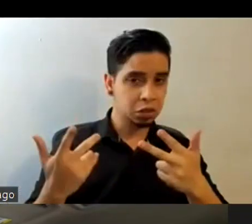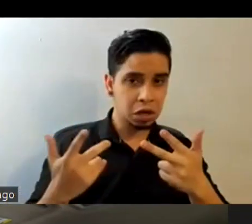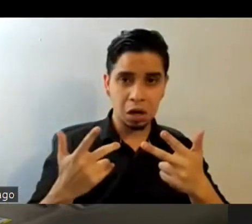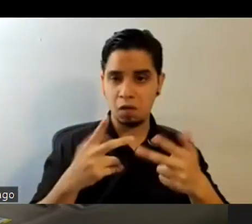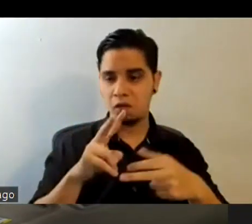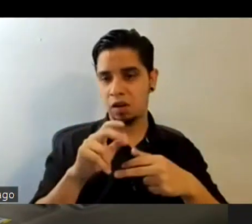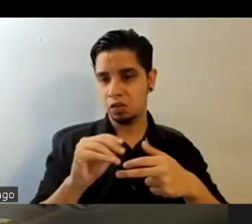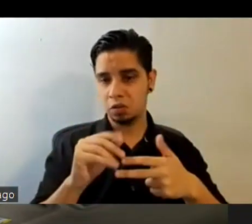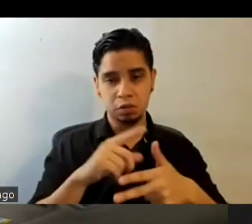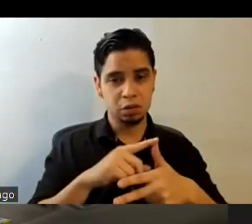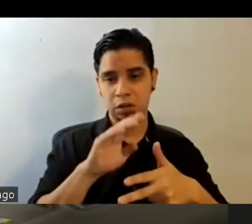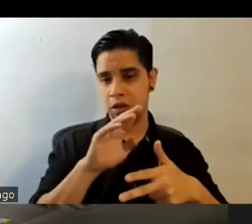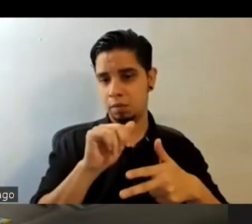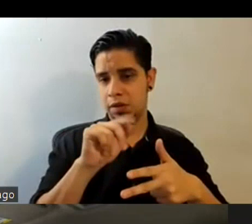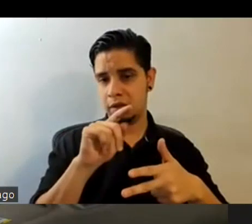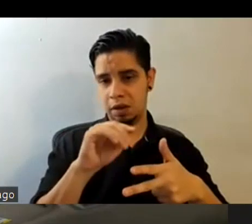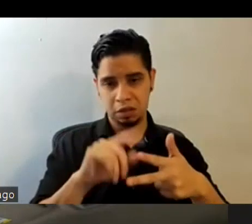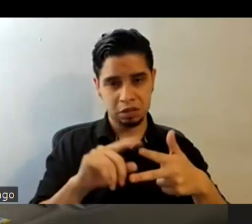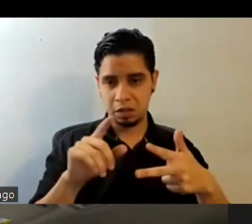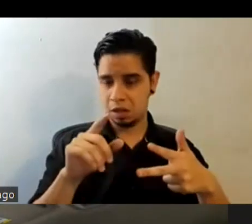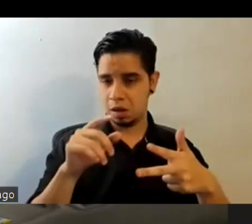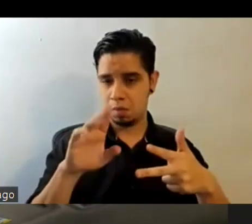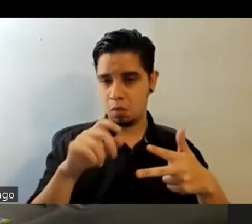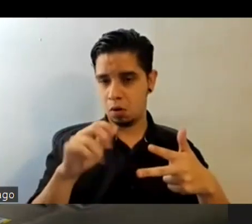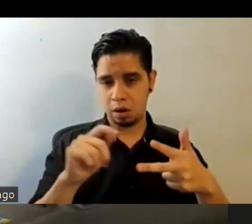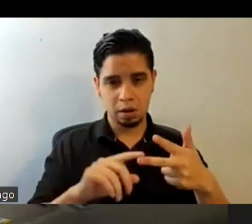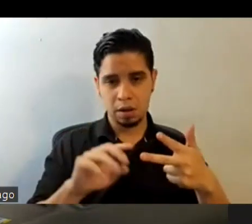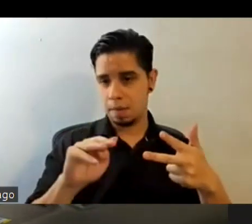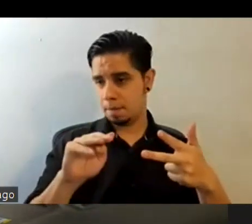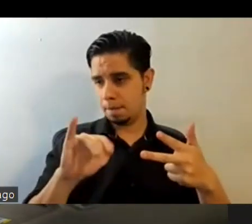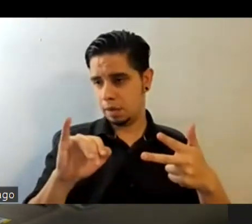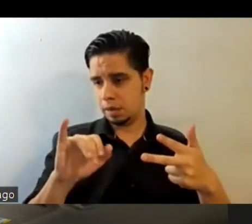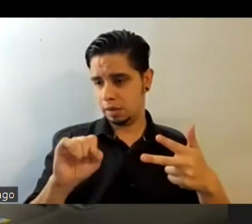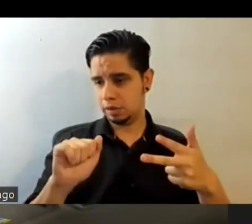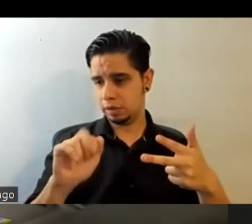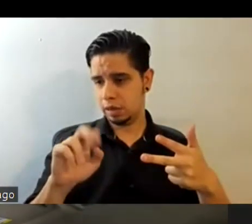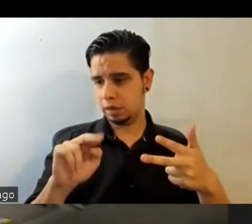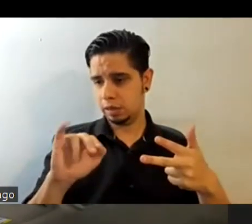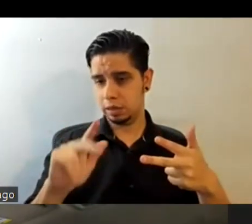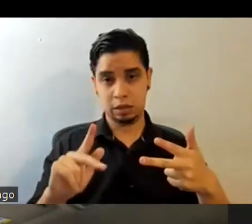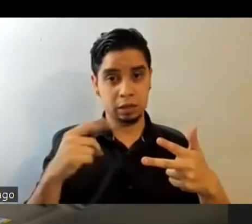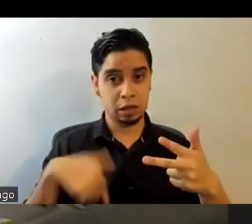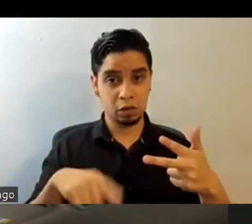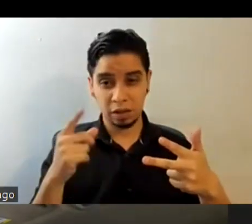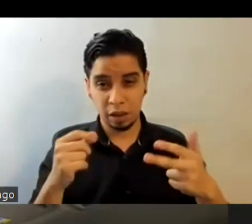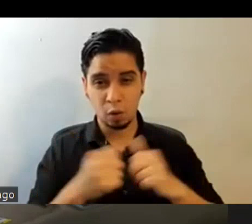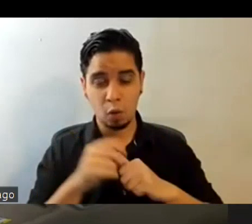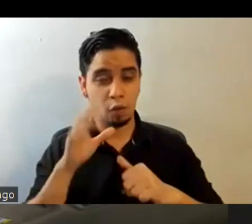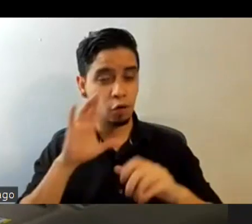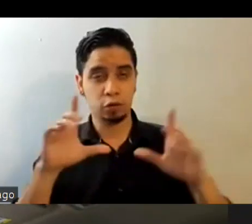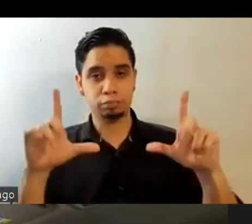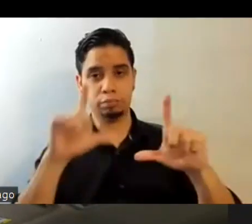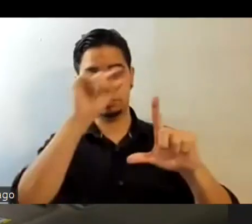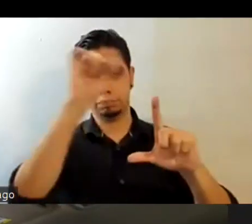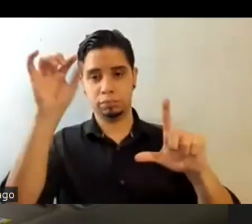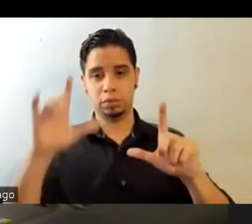de Benedetti, de Pizarnik. Entonces yo los ponía con esa foto. Pero en algunas ocasiones también